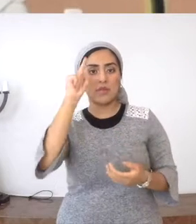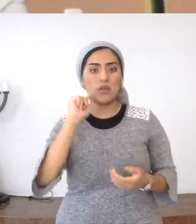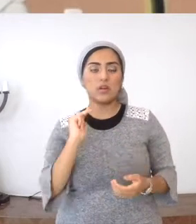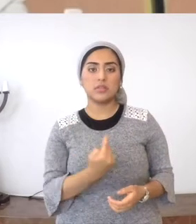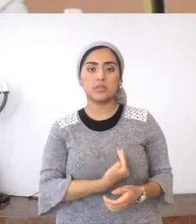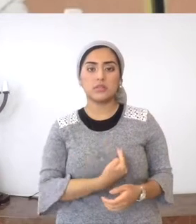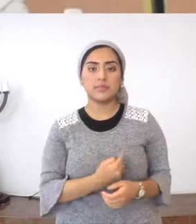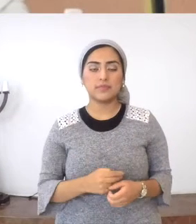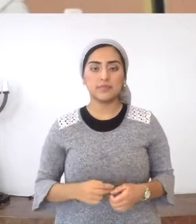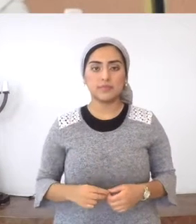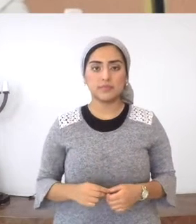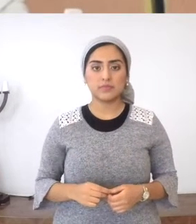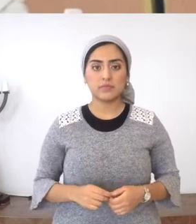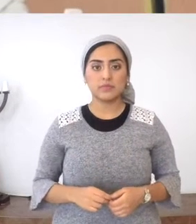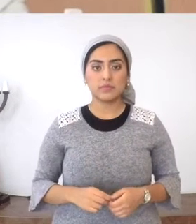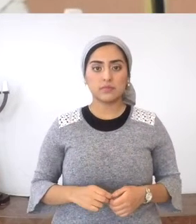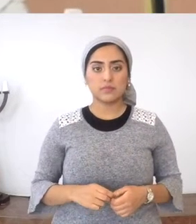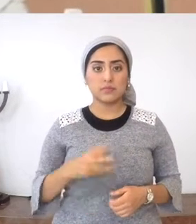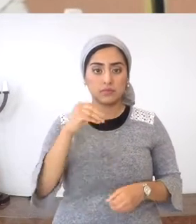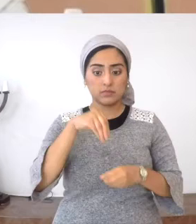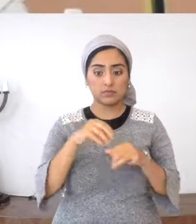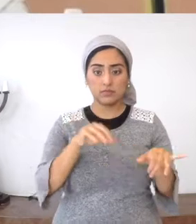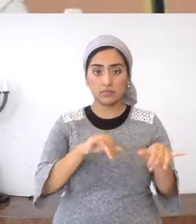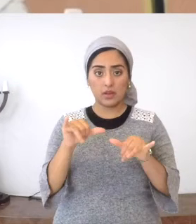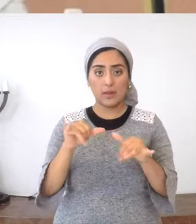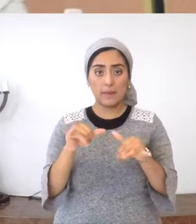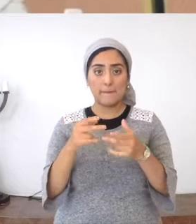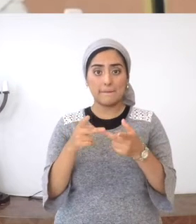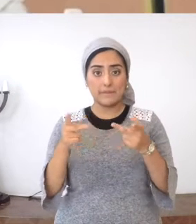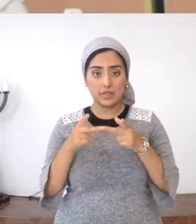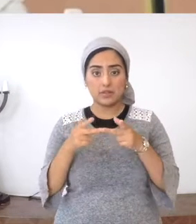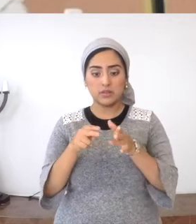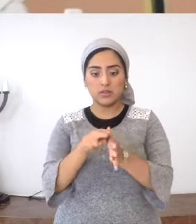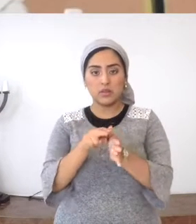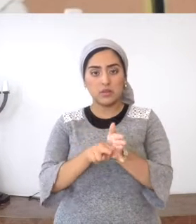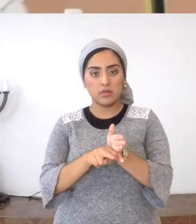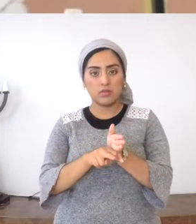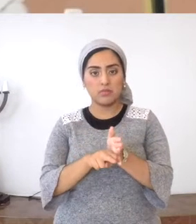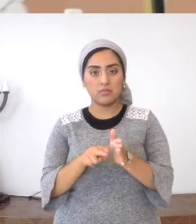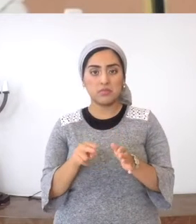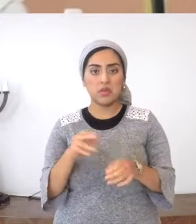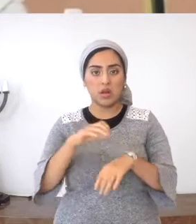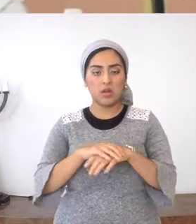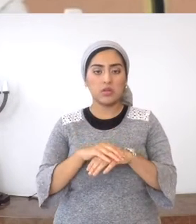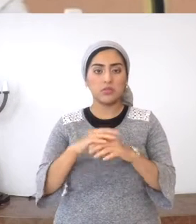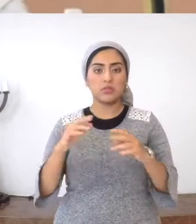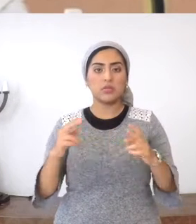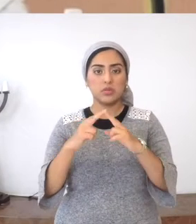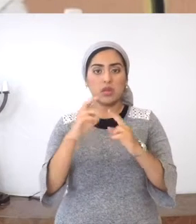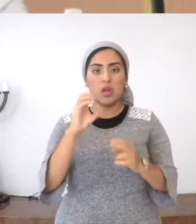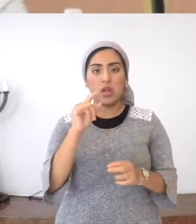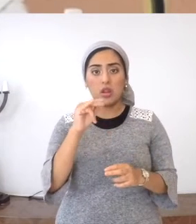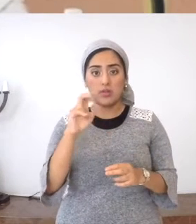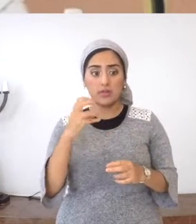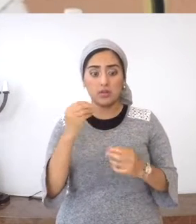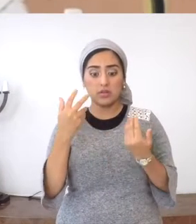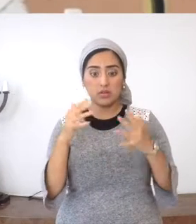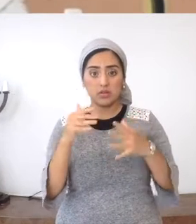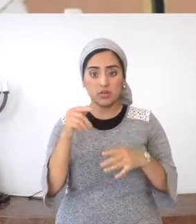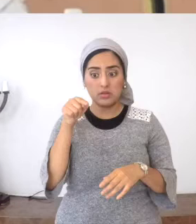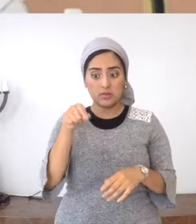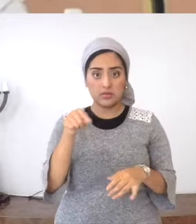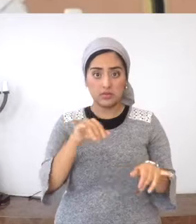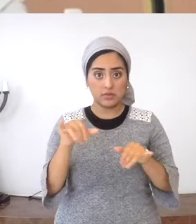Murió Por nosotros Y en el mismo lugar Fue sepultado Cerca Ahí mismo En el monte De los olivos